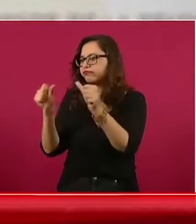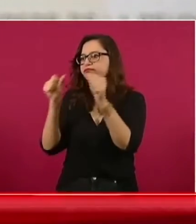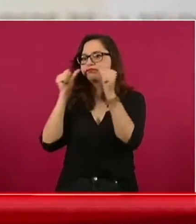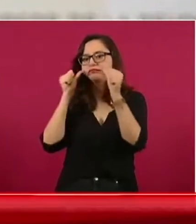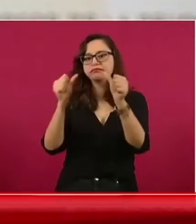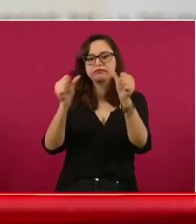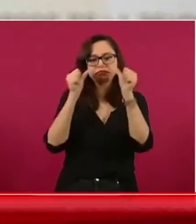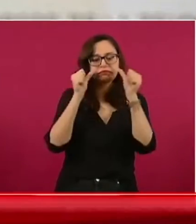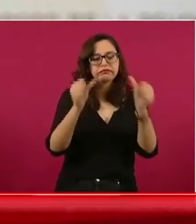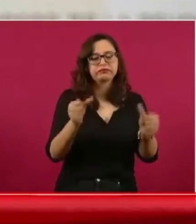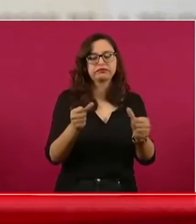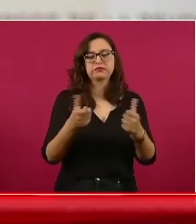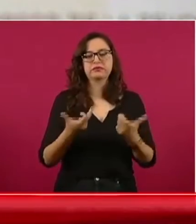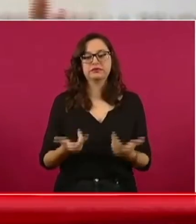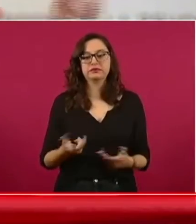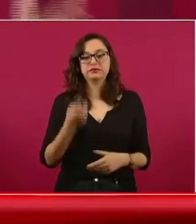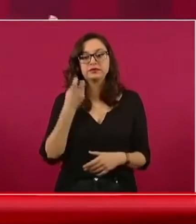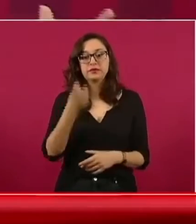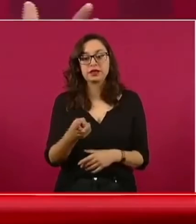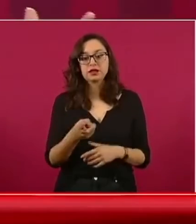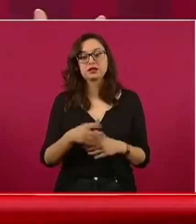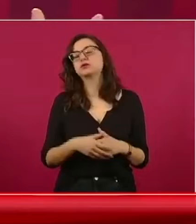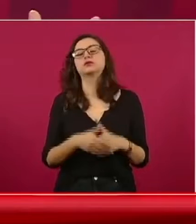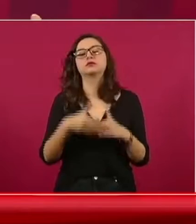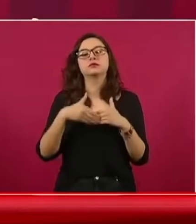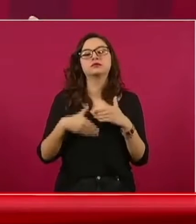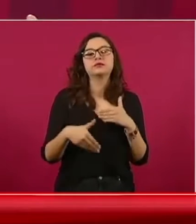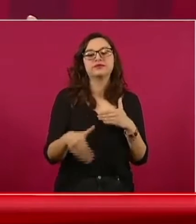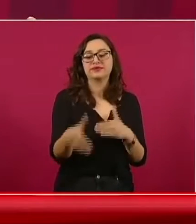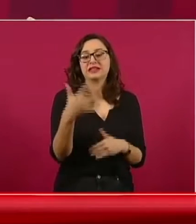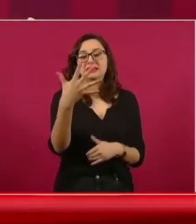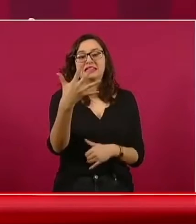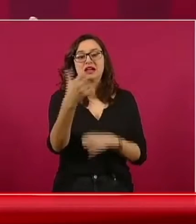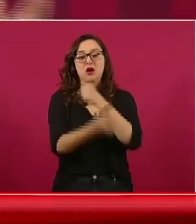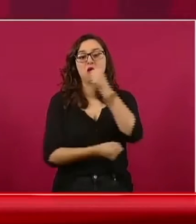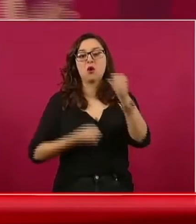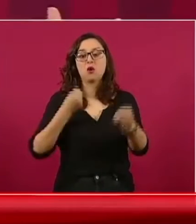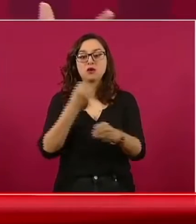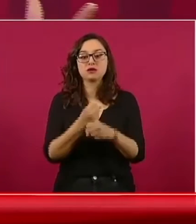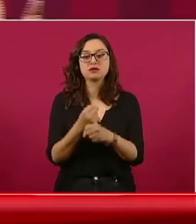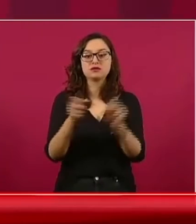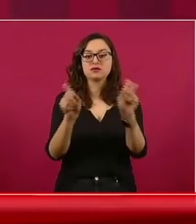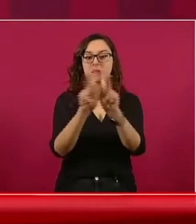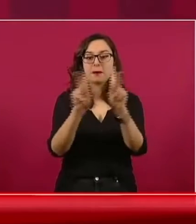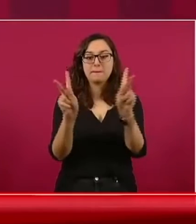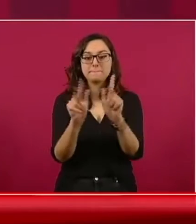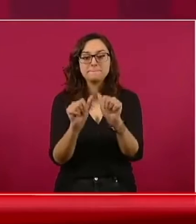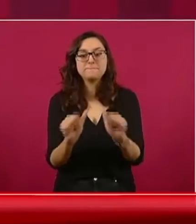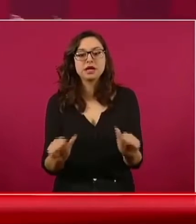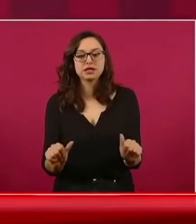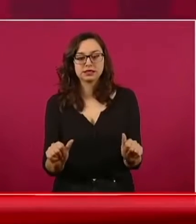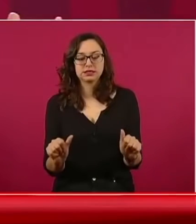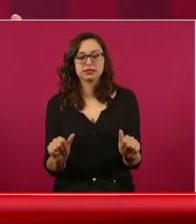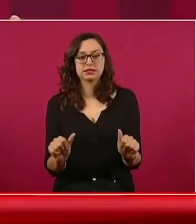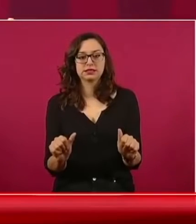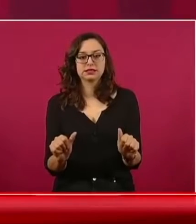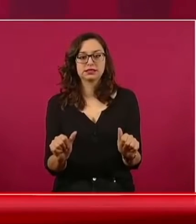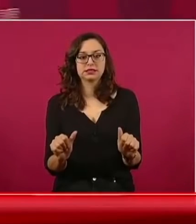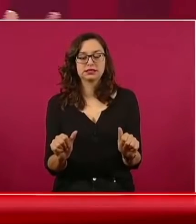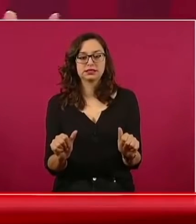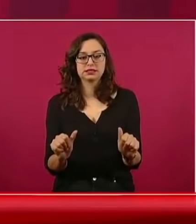y tengamos cinco años sin tensiones sin paz